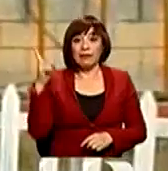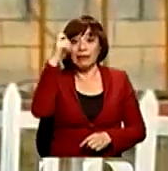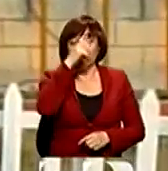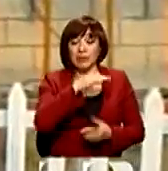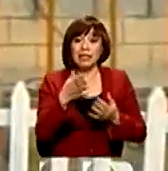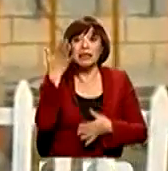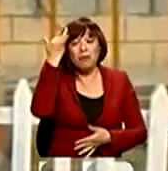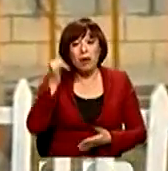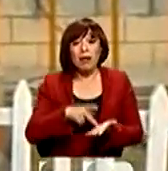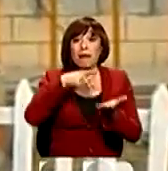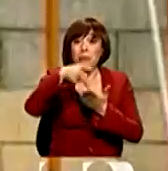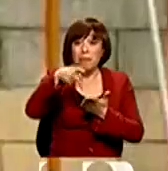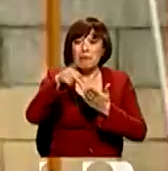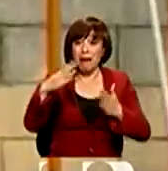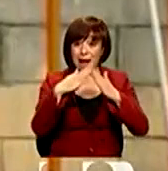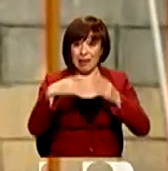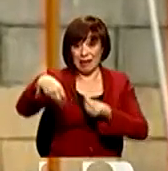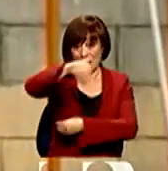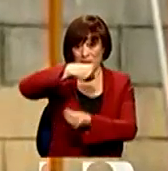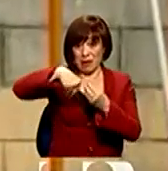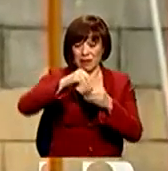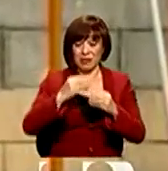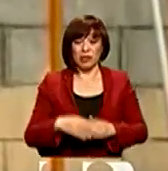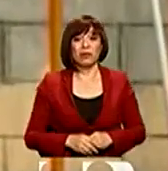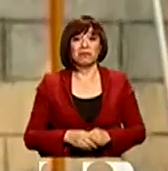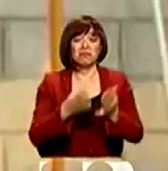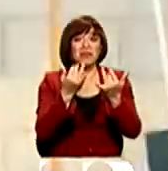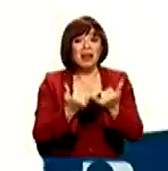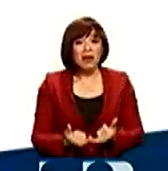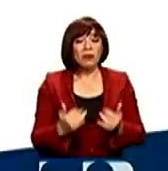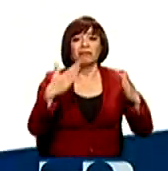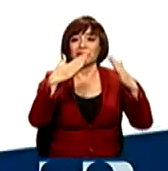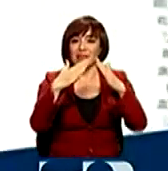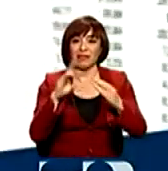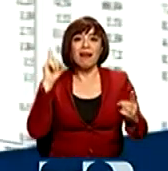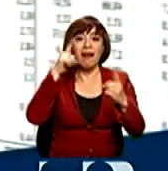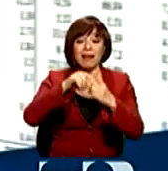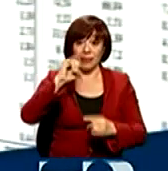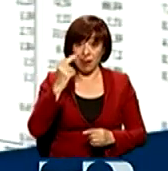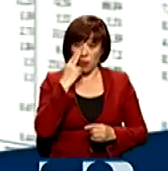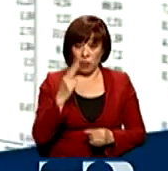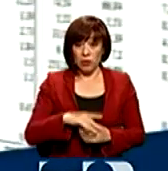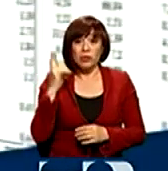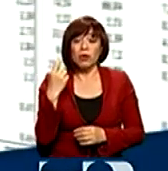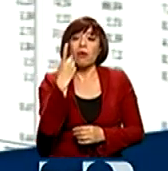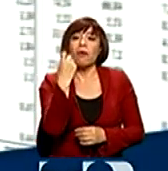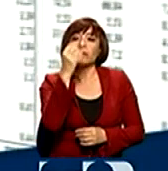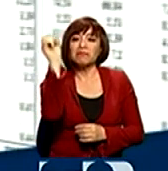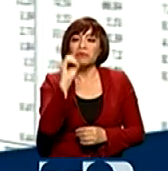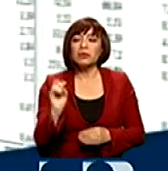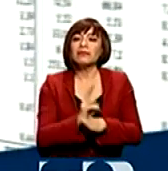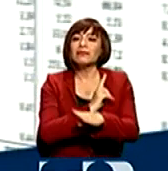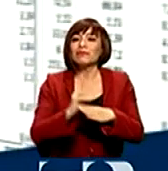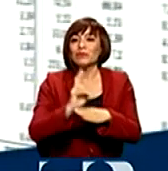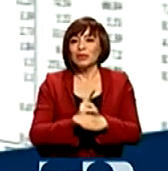de ejecución presupuestaria en inversión del gobierno está en vivienda. Hasta junio se había ejecutado únicamente el 11% de lo